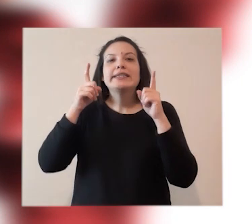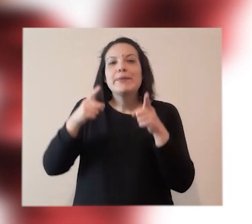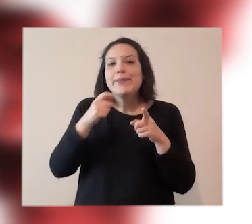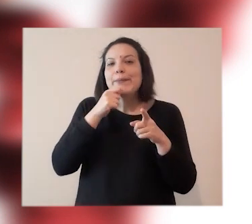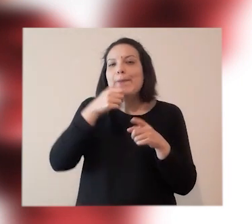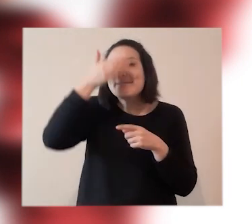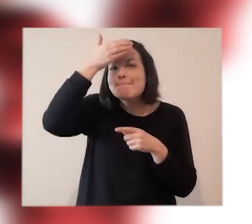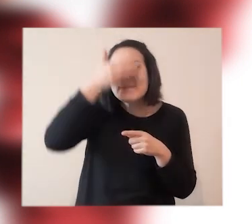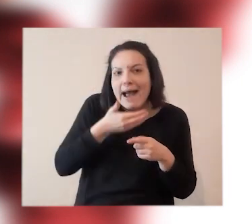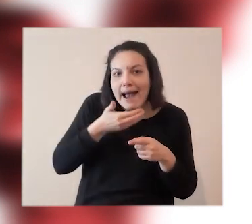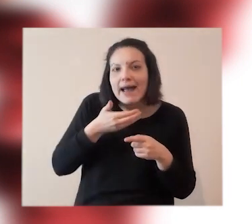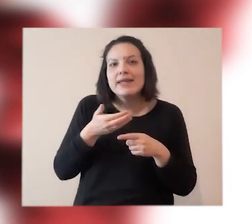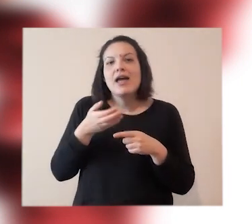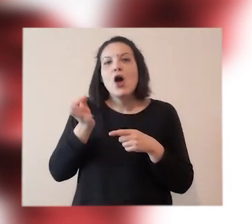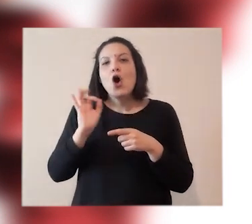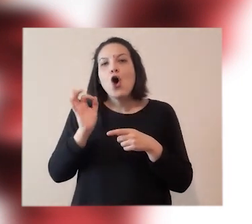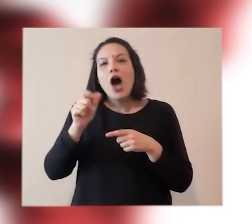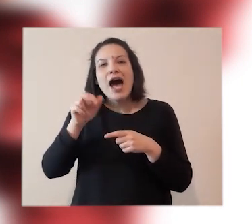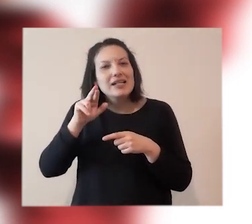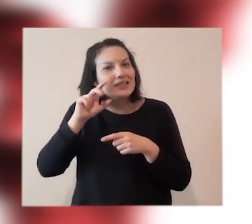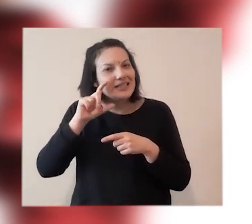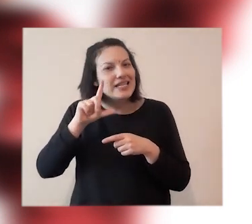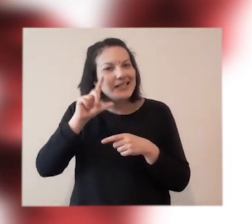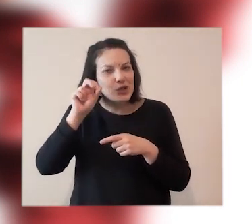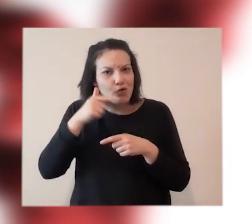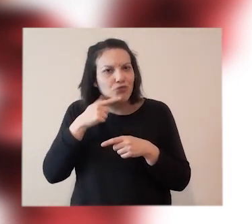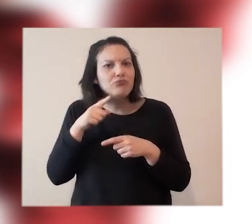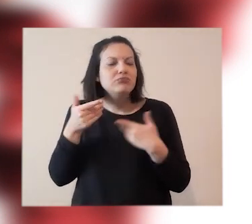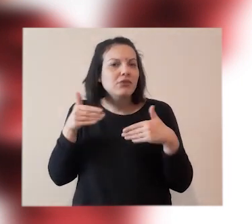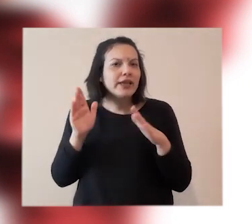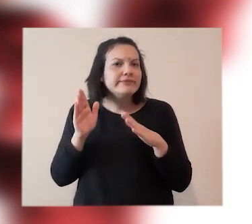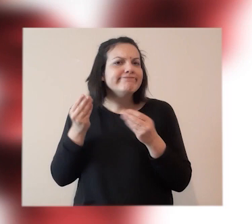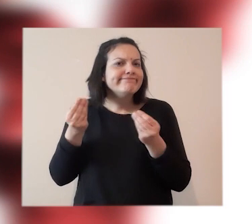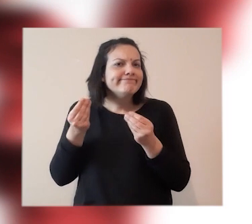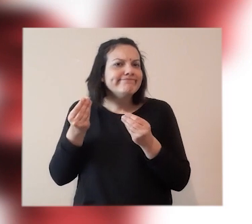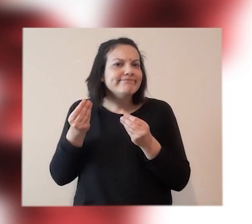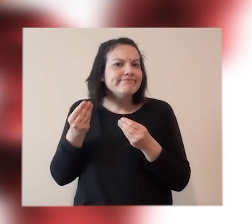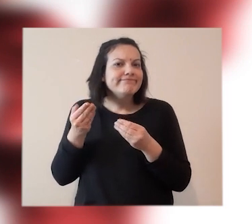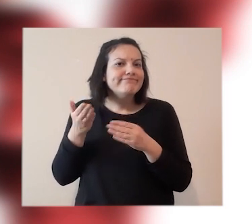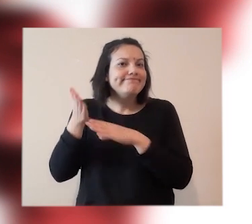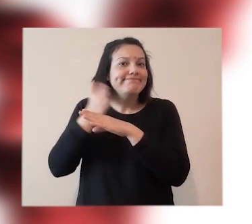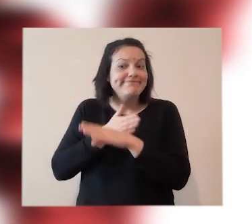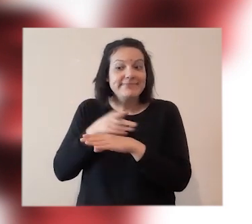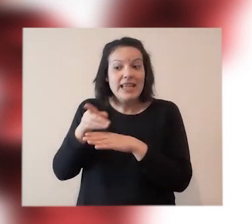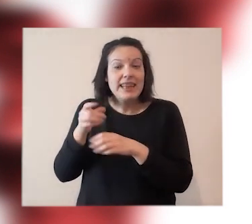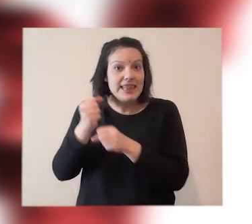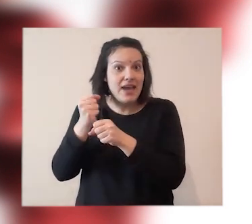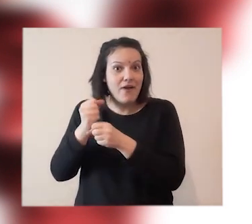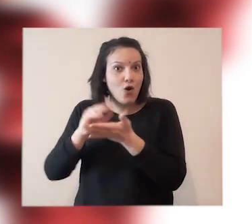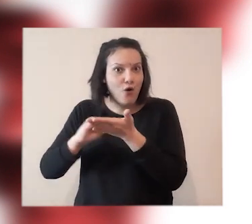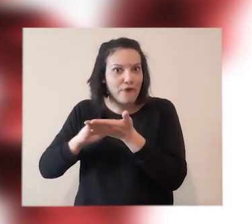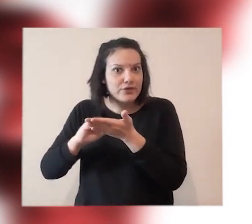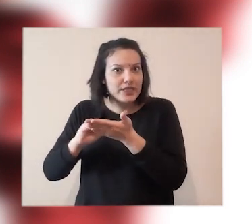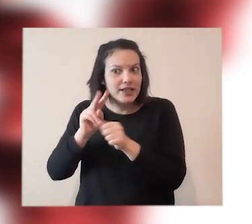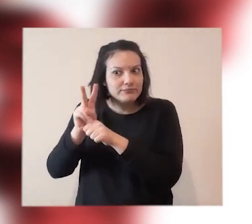protección, también el uso de acrílicos para delimitar los lugares de trabajo, las oficinas, es decir,